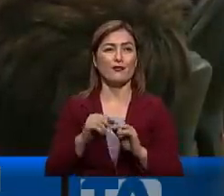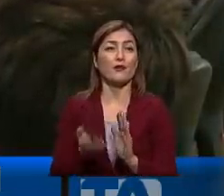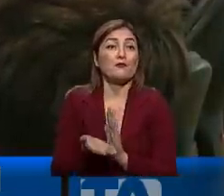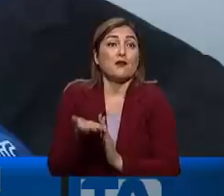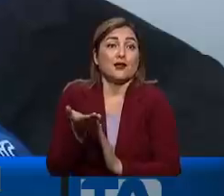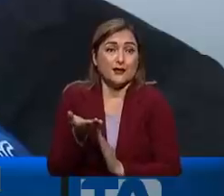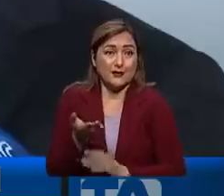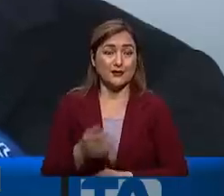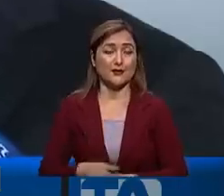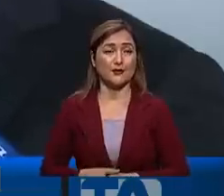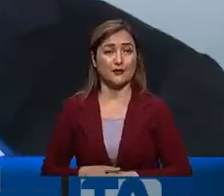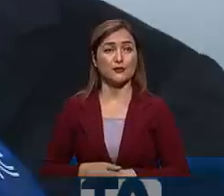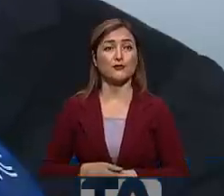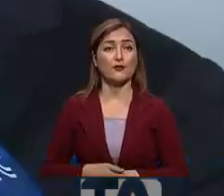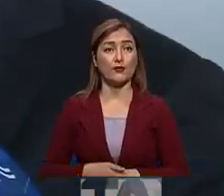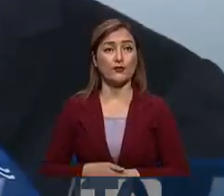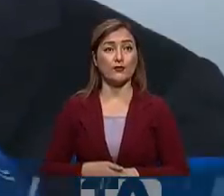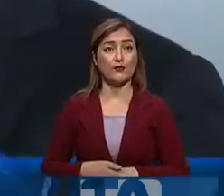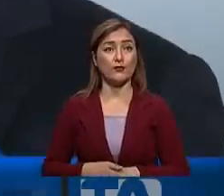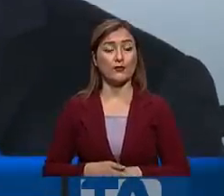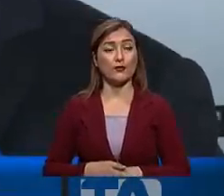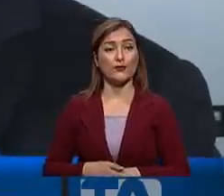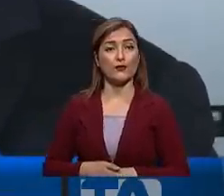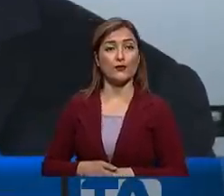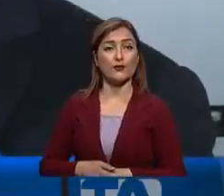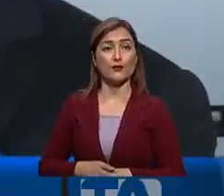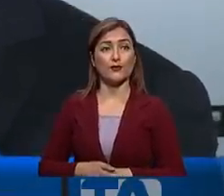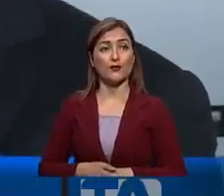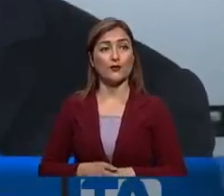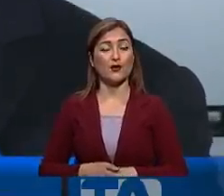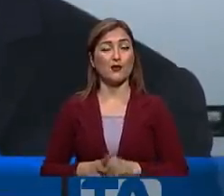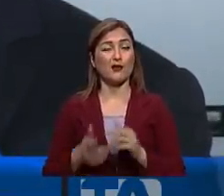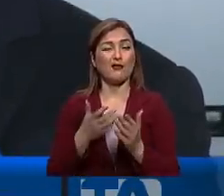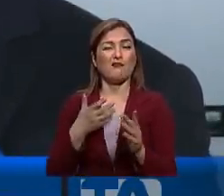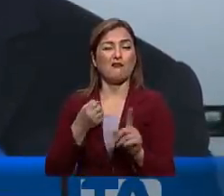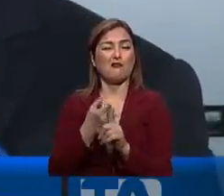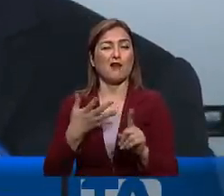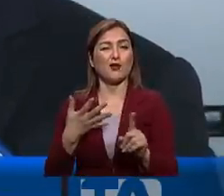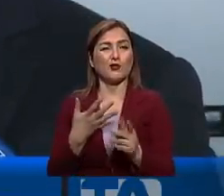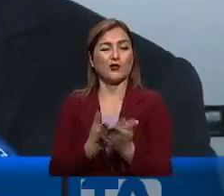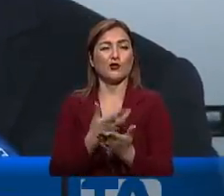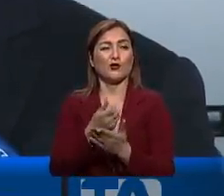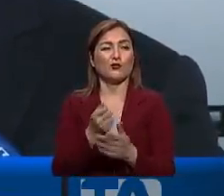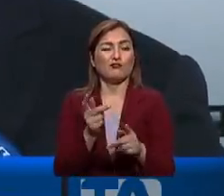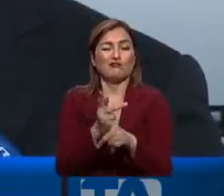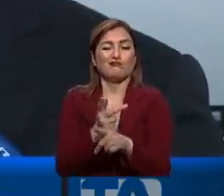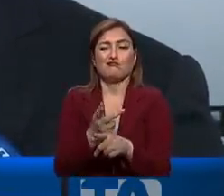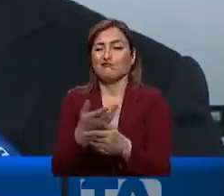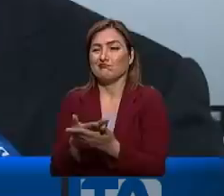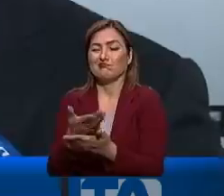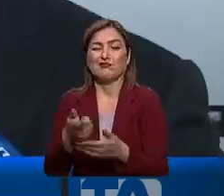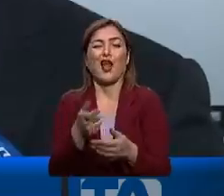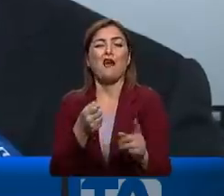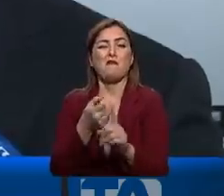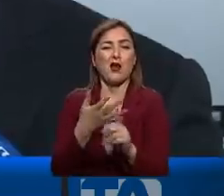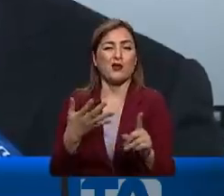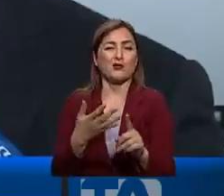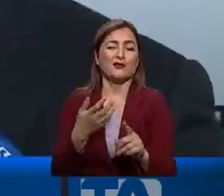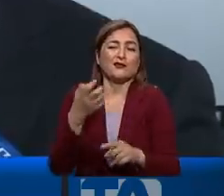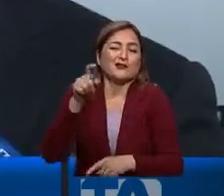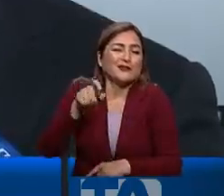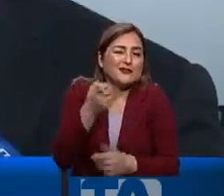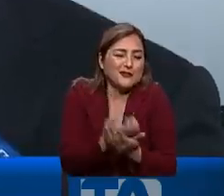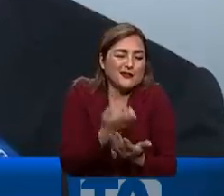esa base. Y la verdad es que solo va a afectar al consumo. Y necesitamos ahorita